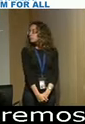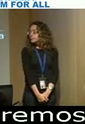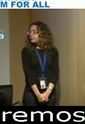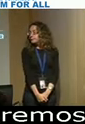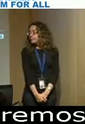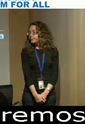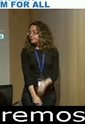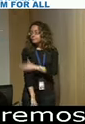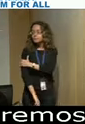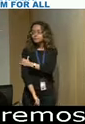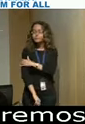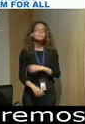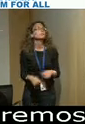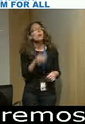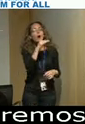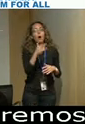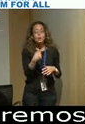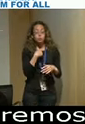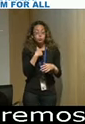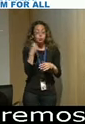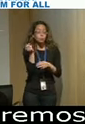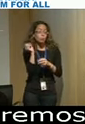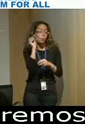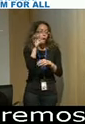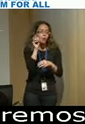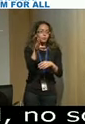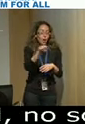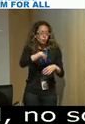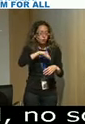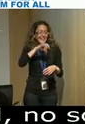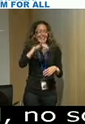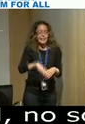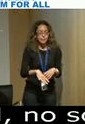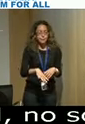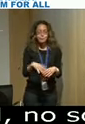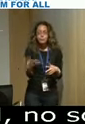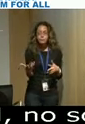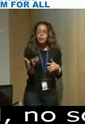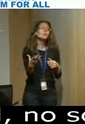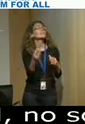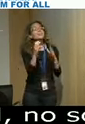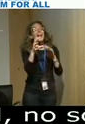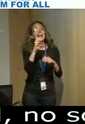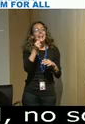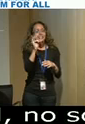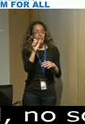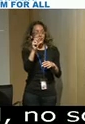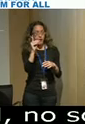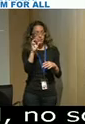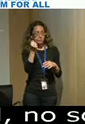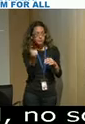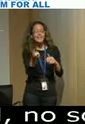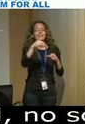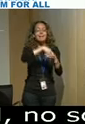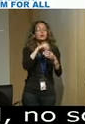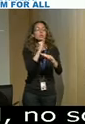Vale. Bueno, ahora mismo os voy a contar quiénes somos. A ver, la Cátedra Ocio y Discapacidad es un proyecto dentro del Instituto de Estudios